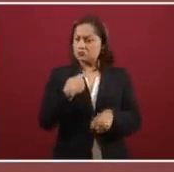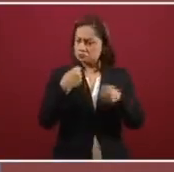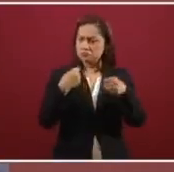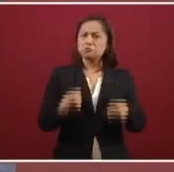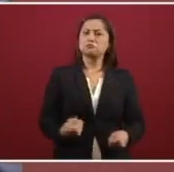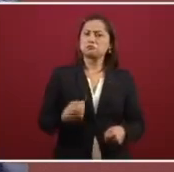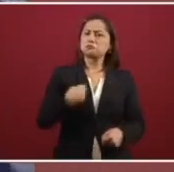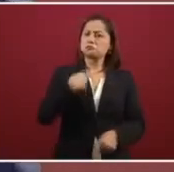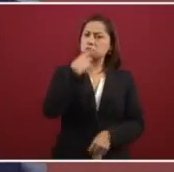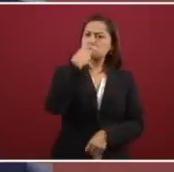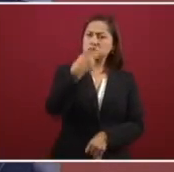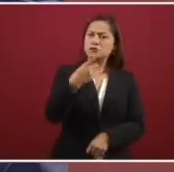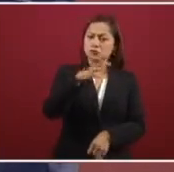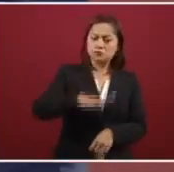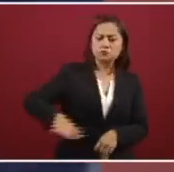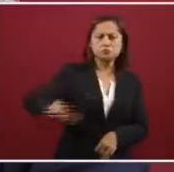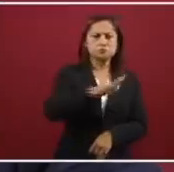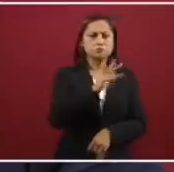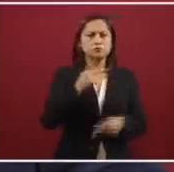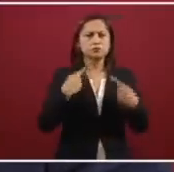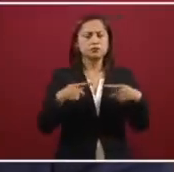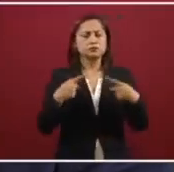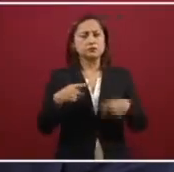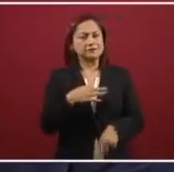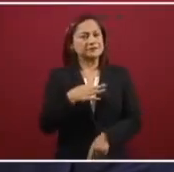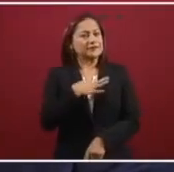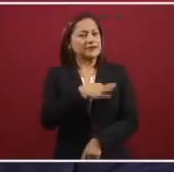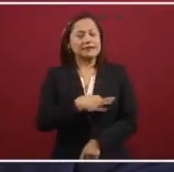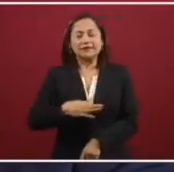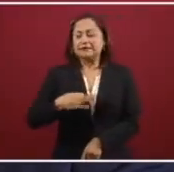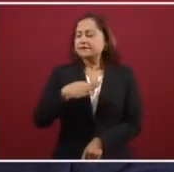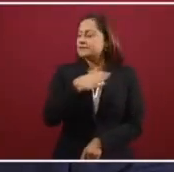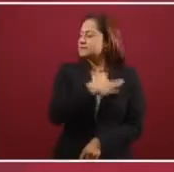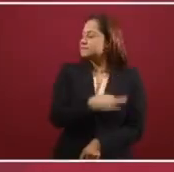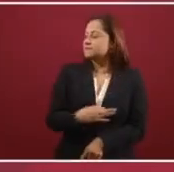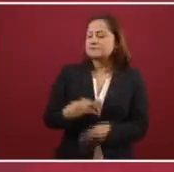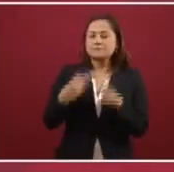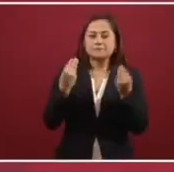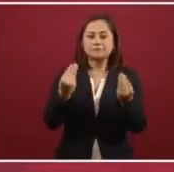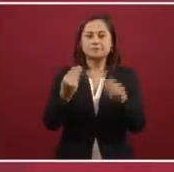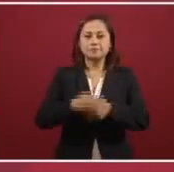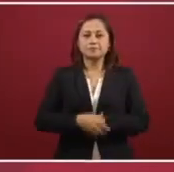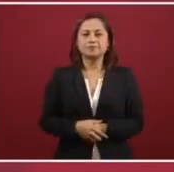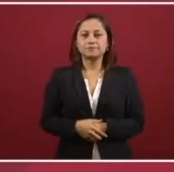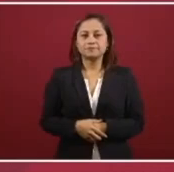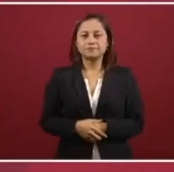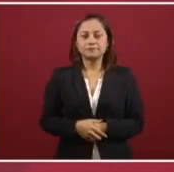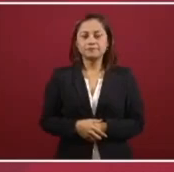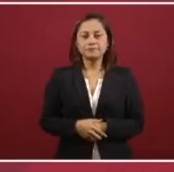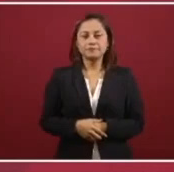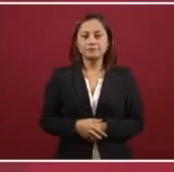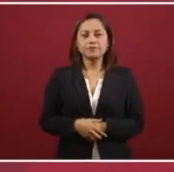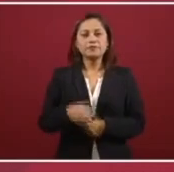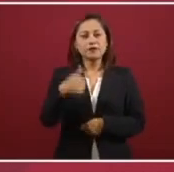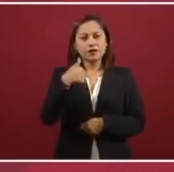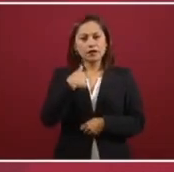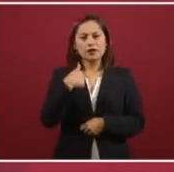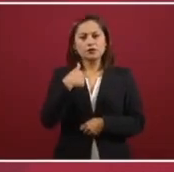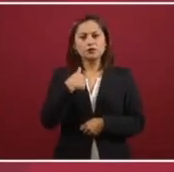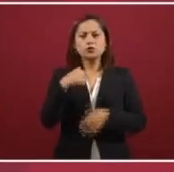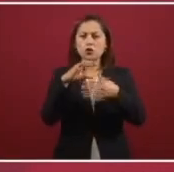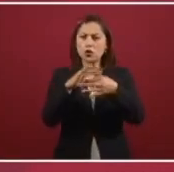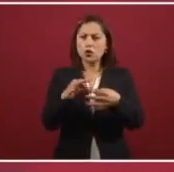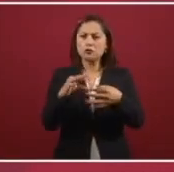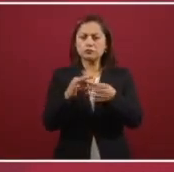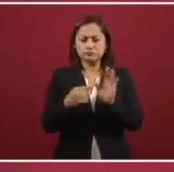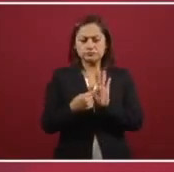que el pueblo está feliz, feliz, feliz. Me voy a apoyar en una encuesta que